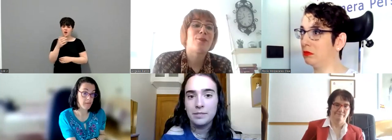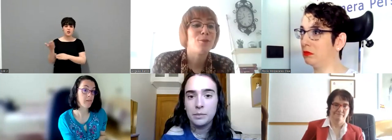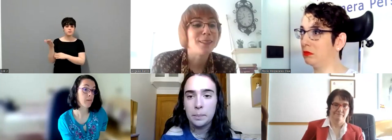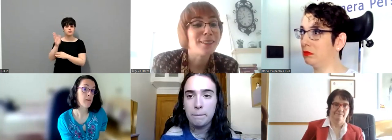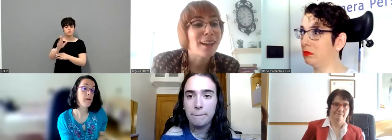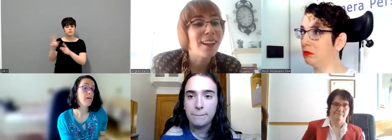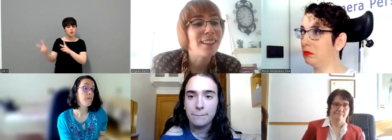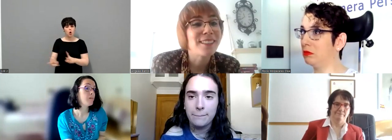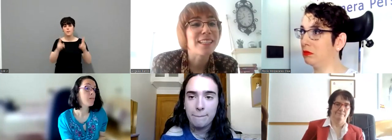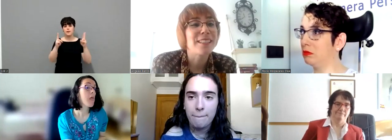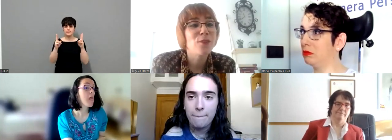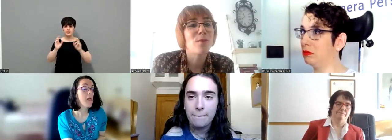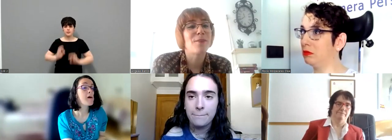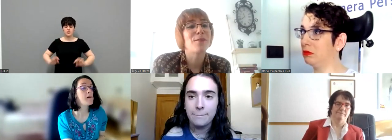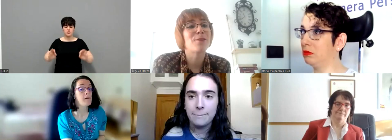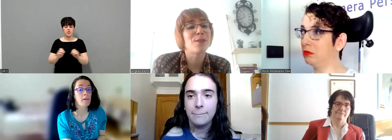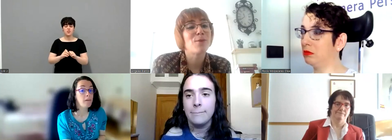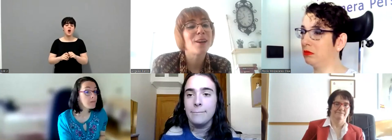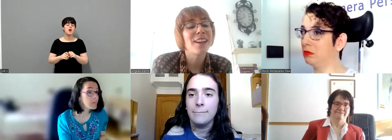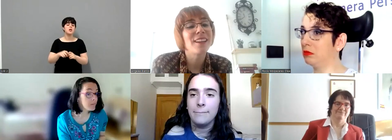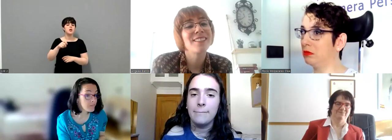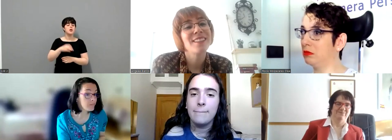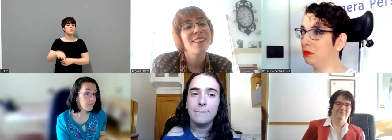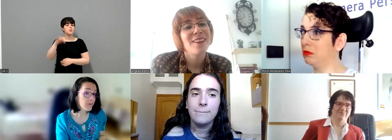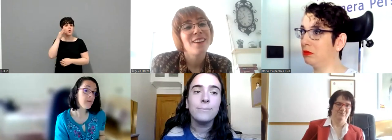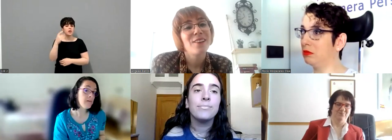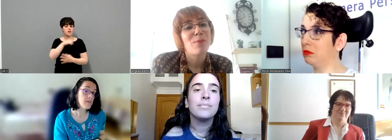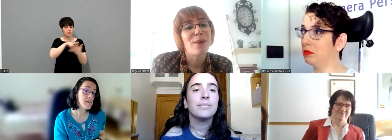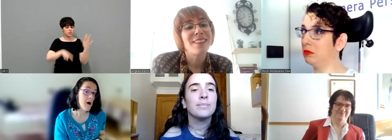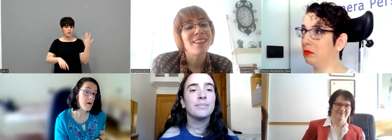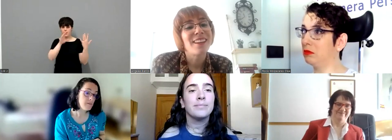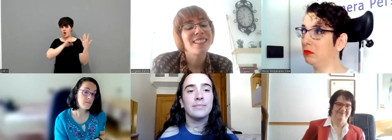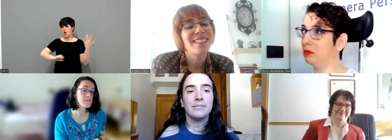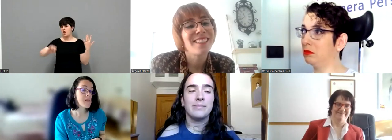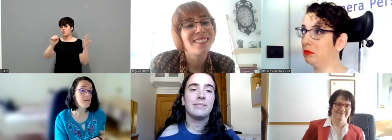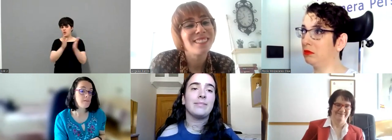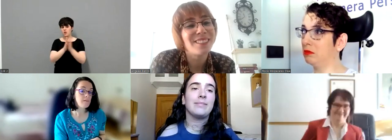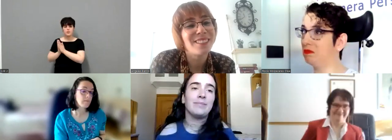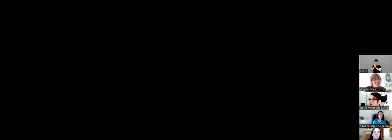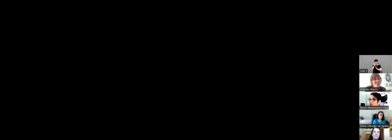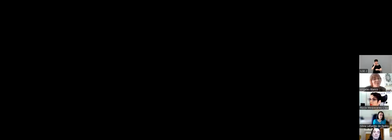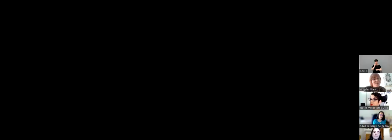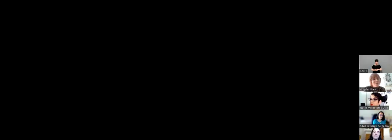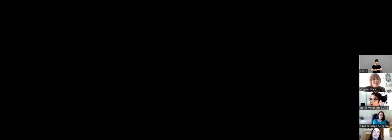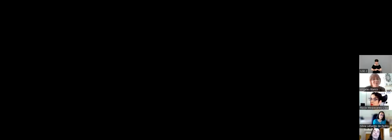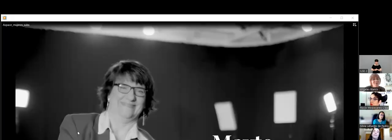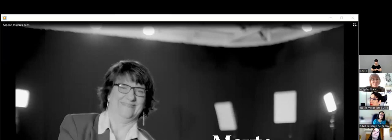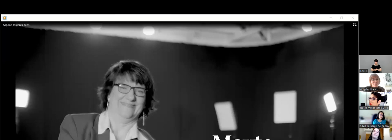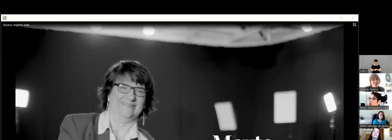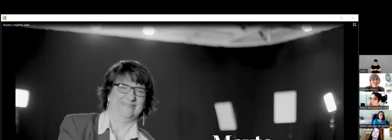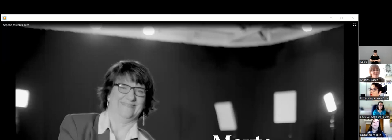proyectar el documental de estas 5 maravillosas mujeres, compañeras.